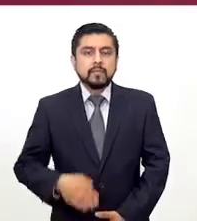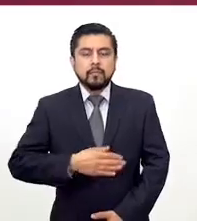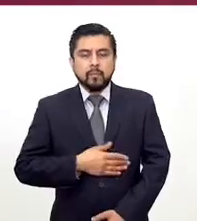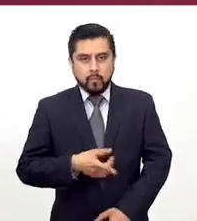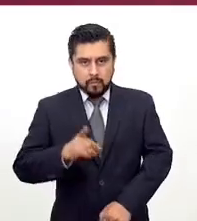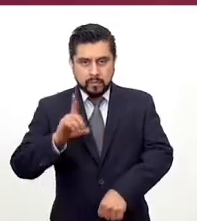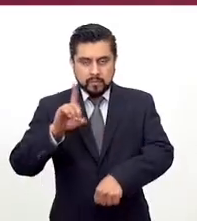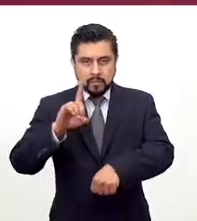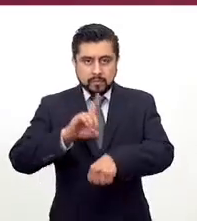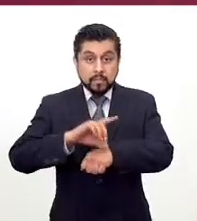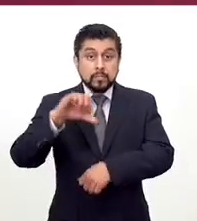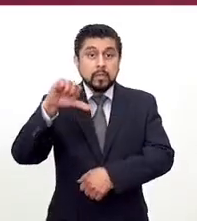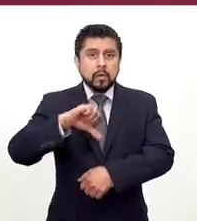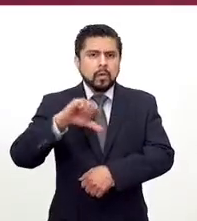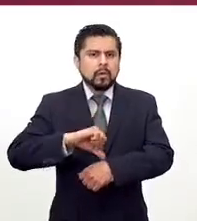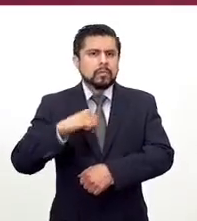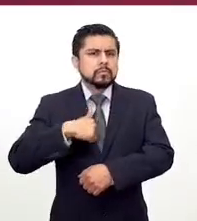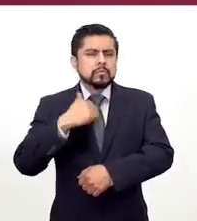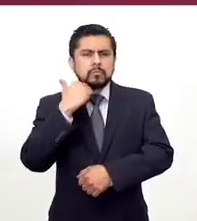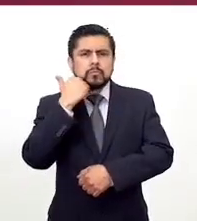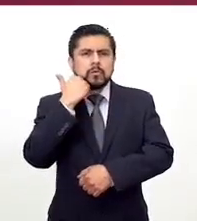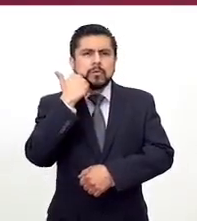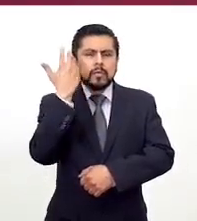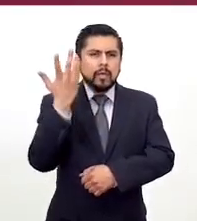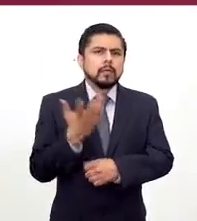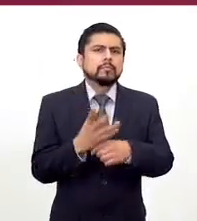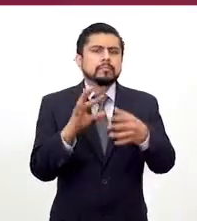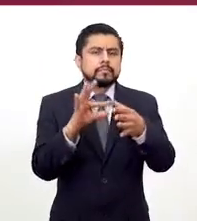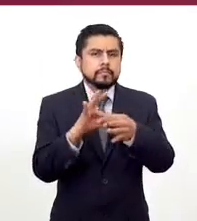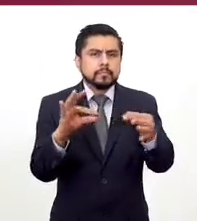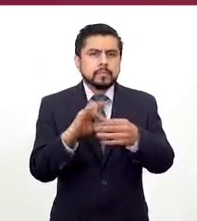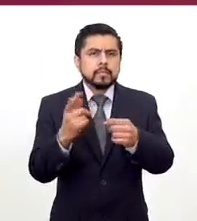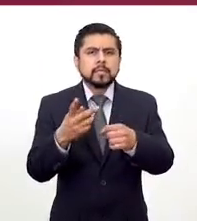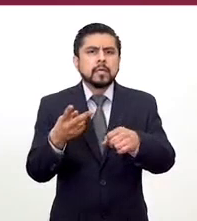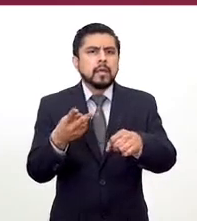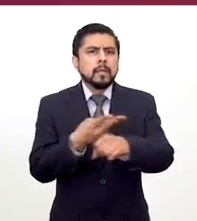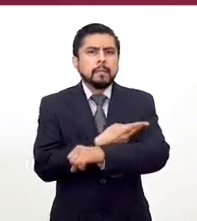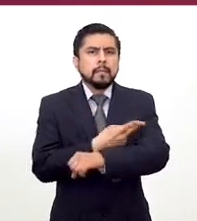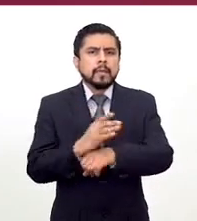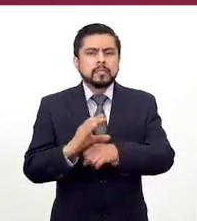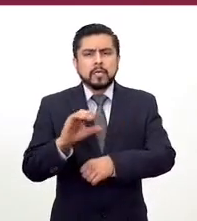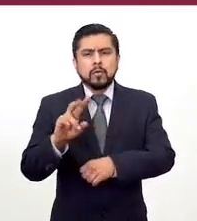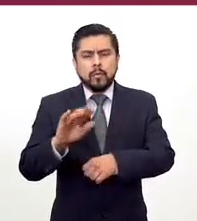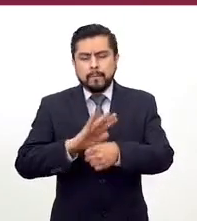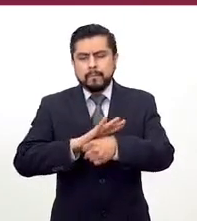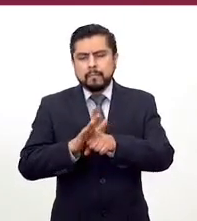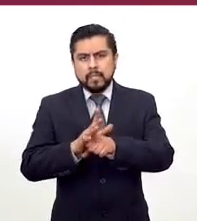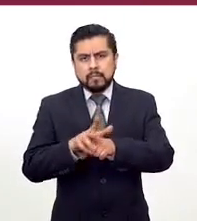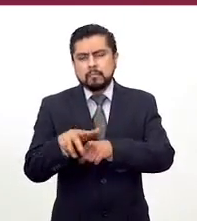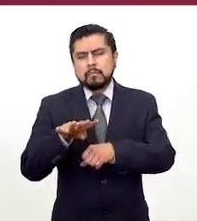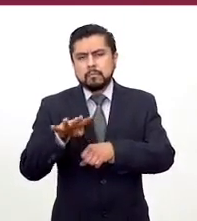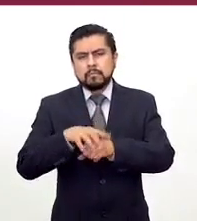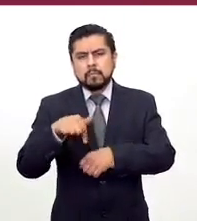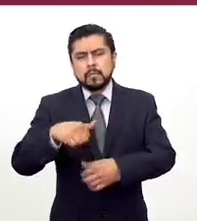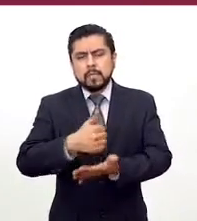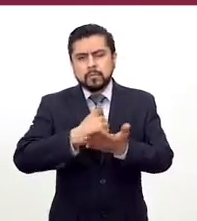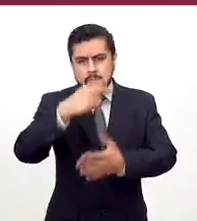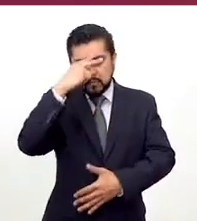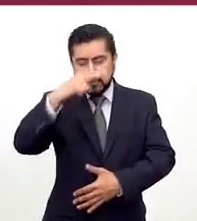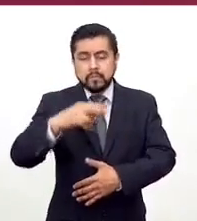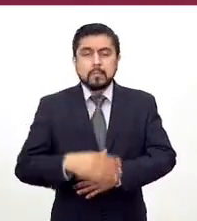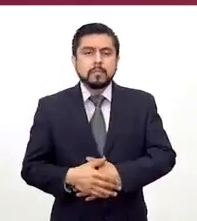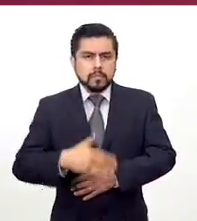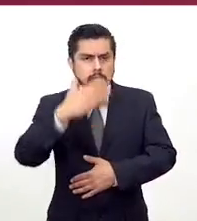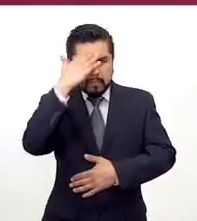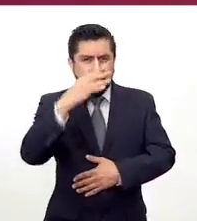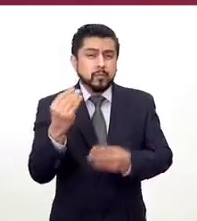Muy buenos días. El día de hoy quiero platicarles sobre la situación del COVID-19 en la Ciudad de México. Sabemos que